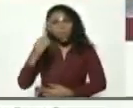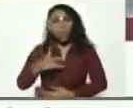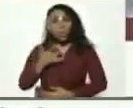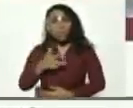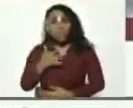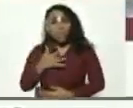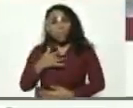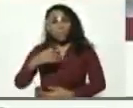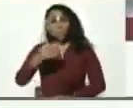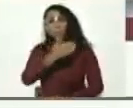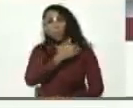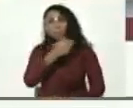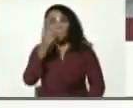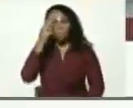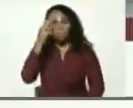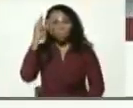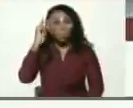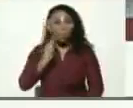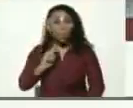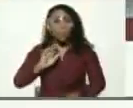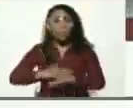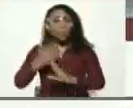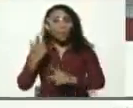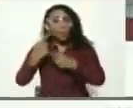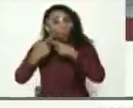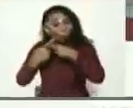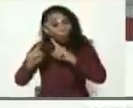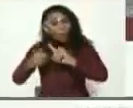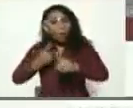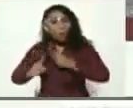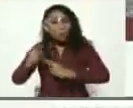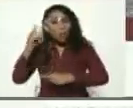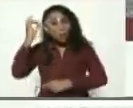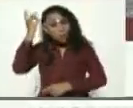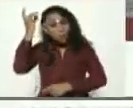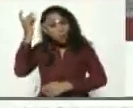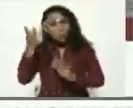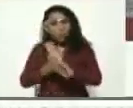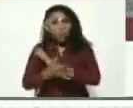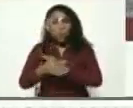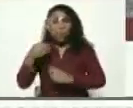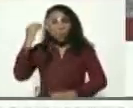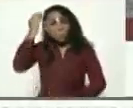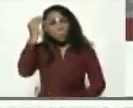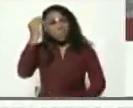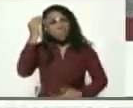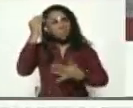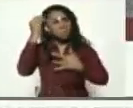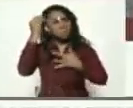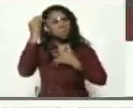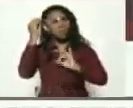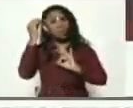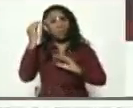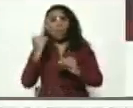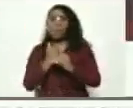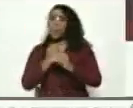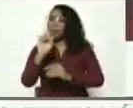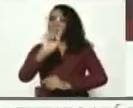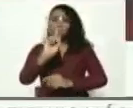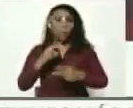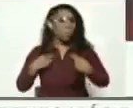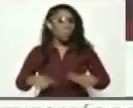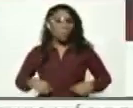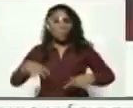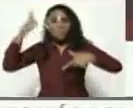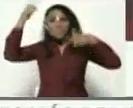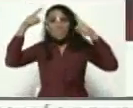por Bolívar, porque entre otras cosas, lo que se piensa sin sentir no es humano. Chávez